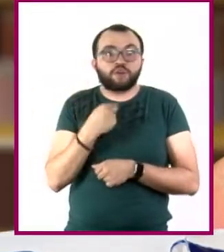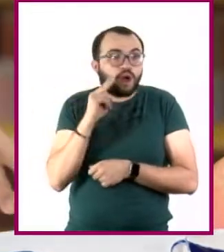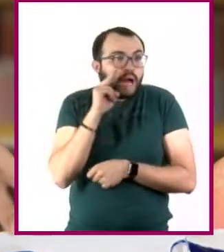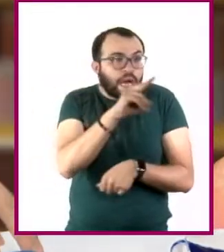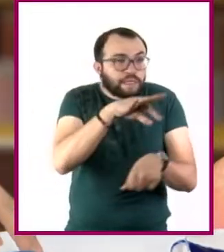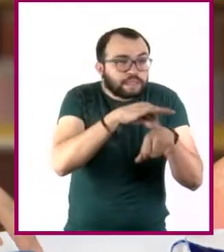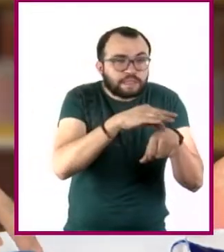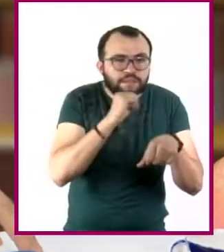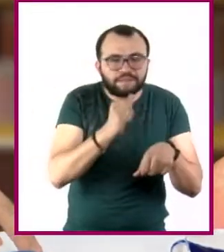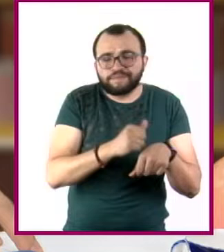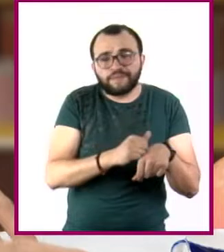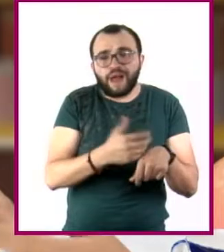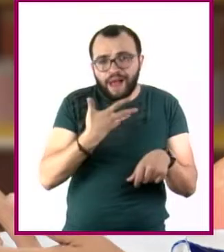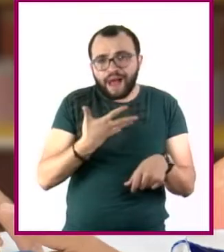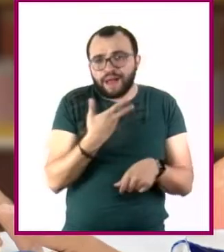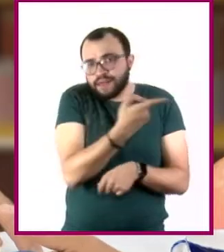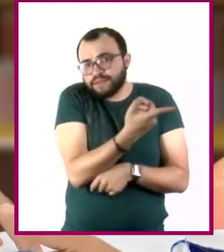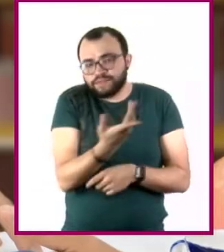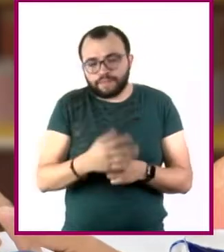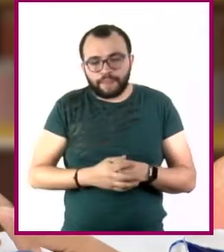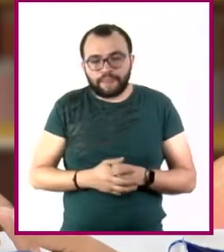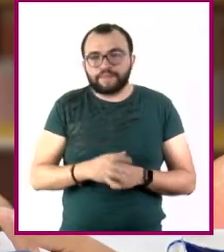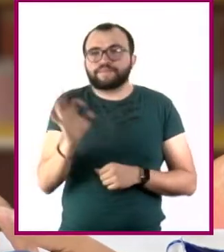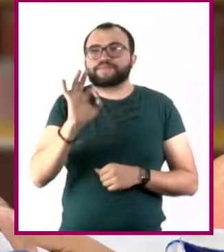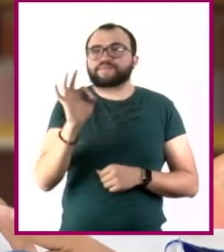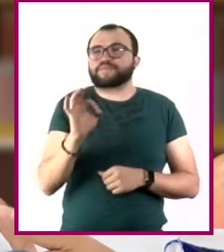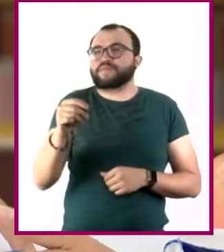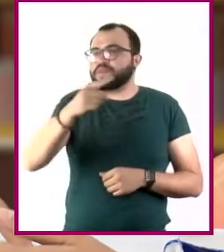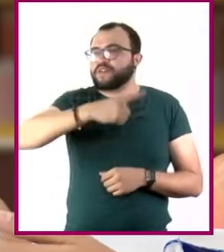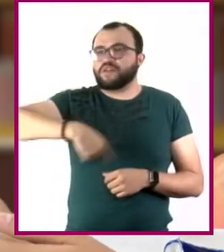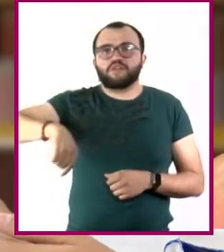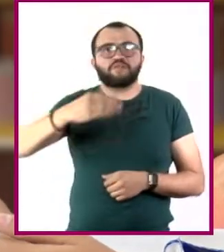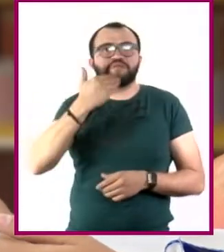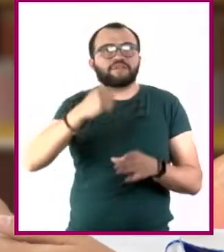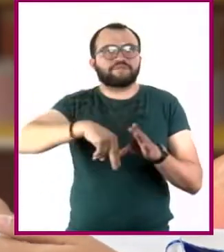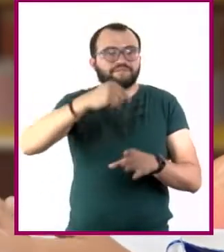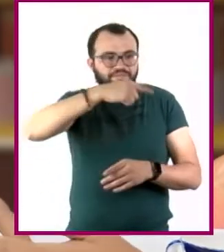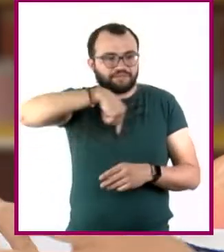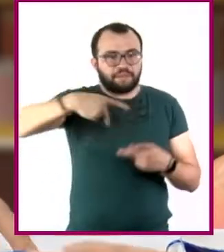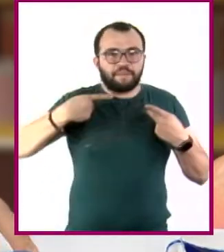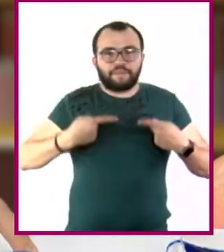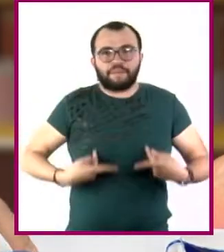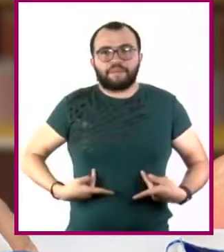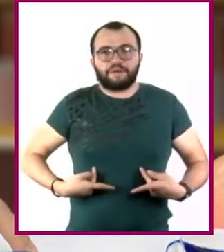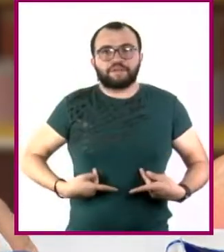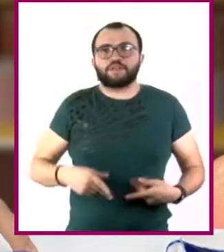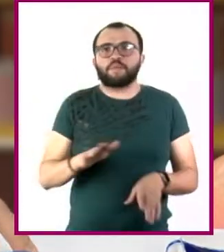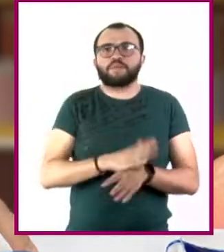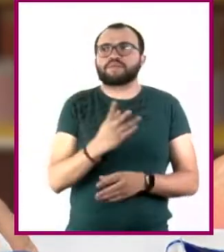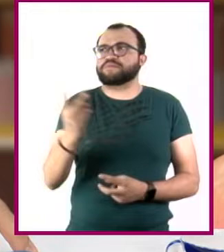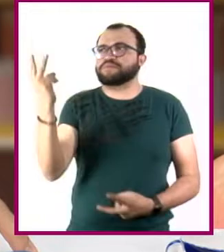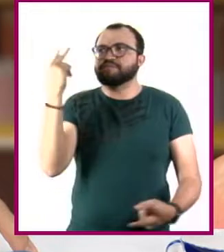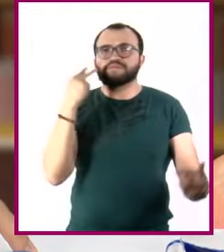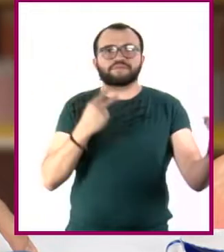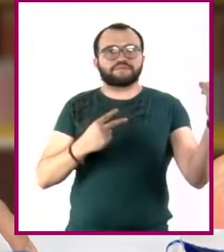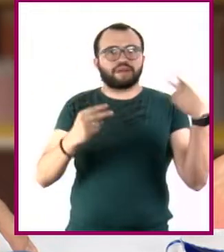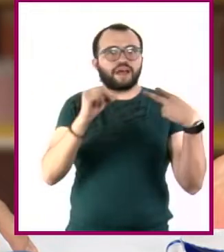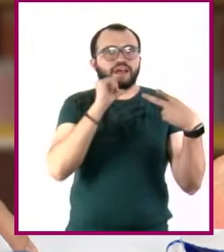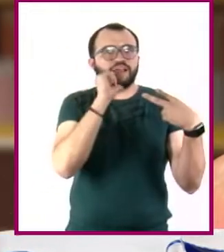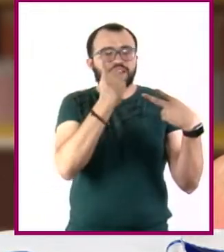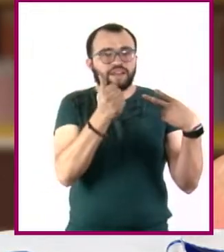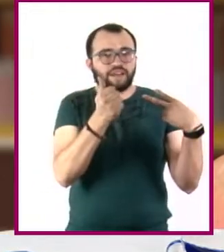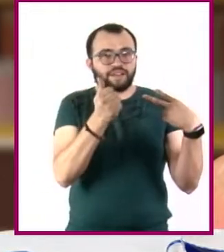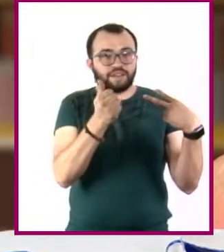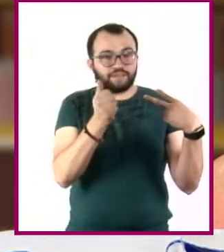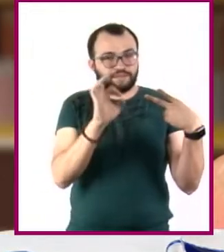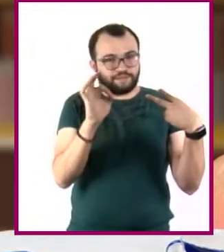existimos porque alguien nos está viendo? Como si fuéramos personajes de una obra de teatro o de televisión.